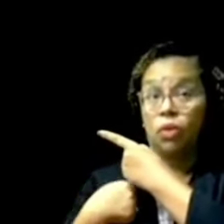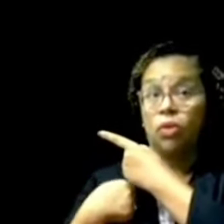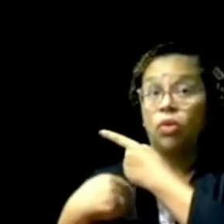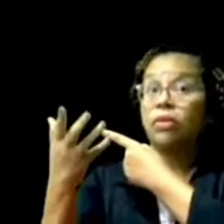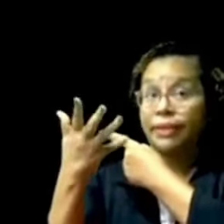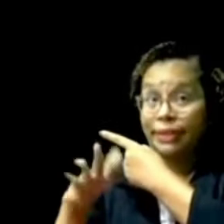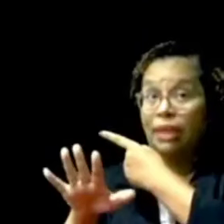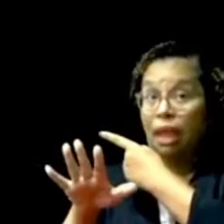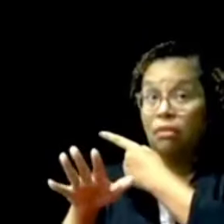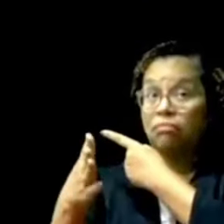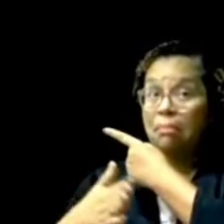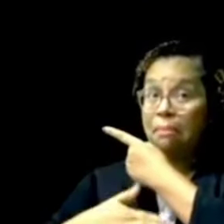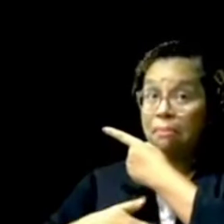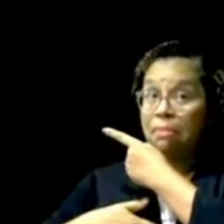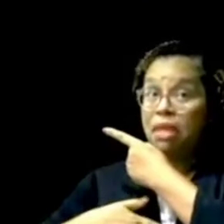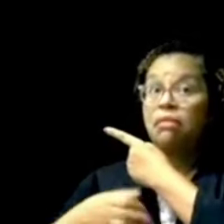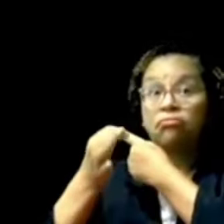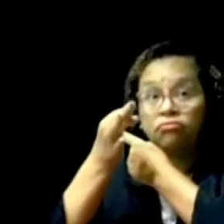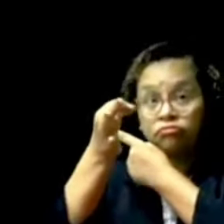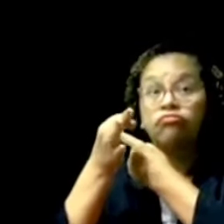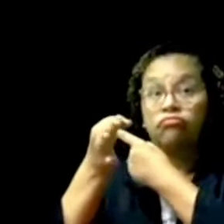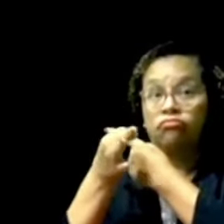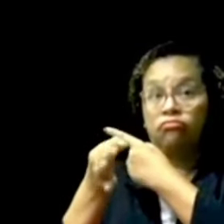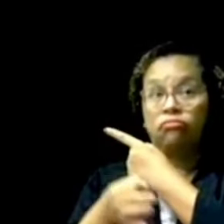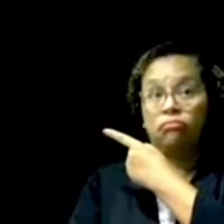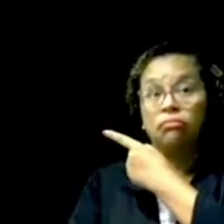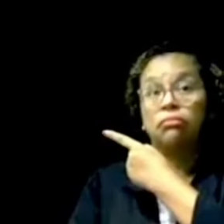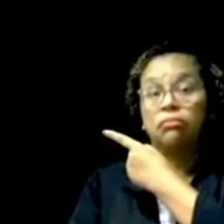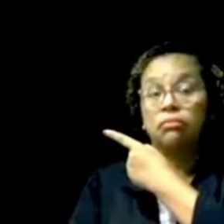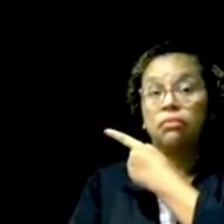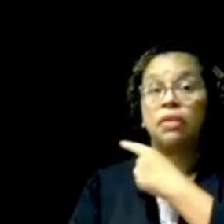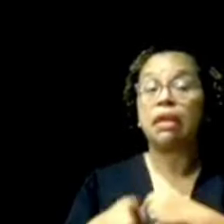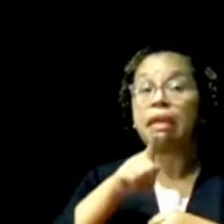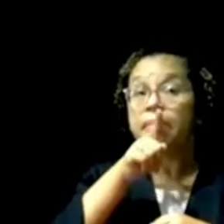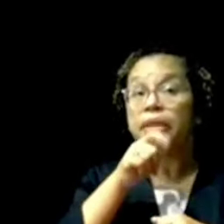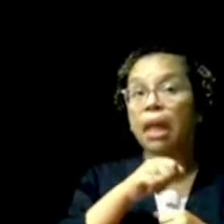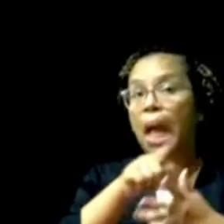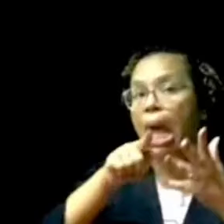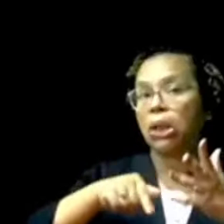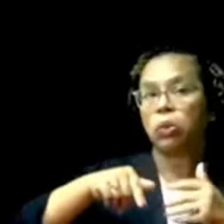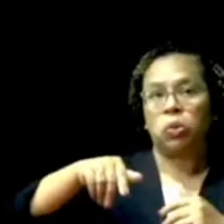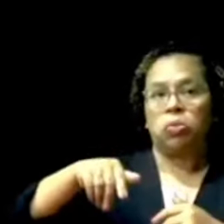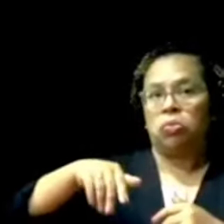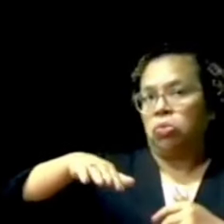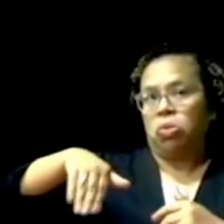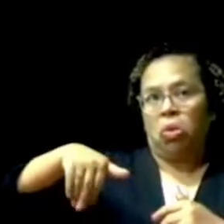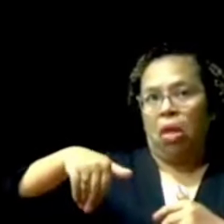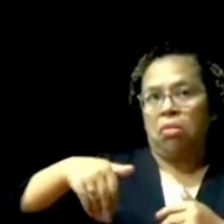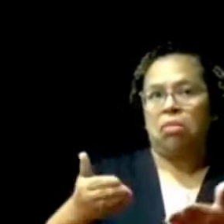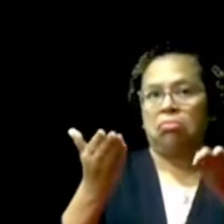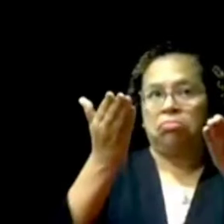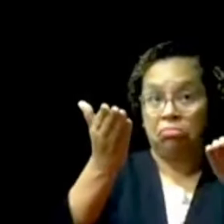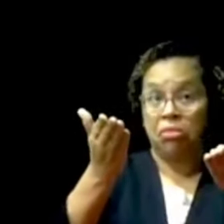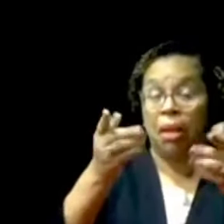estoy refiriendo a la totalidad de los que estamos aquí. Es verdad que algunos, 2 o 3, no más de 5, no hayan presentado la declaración